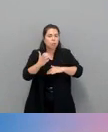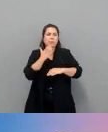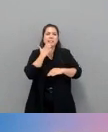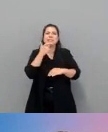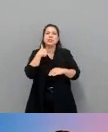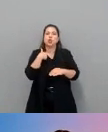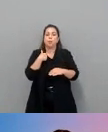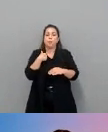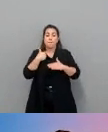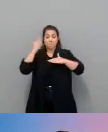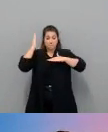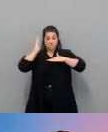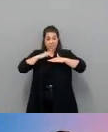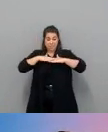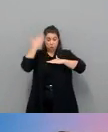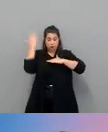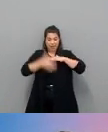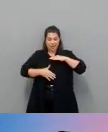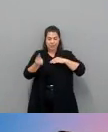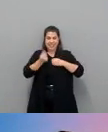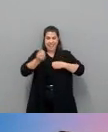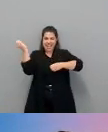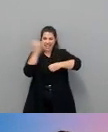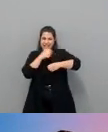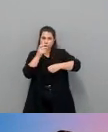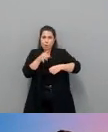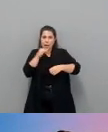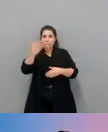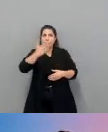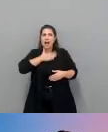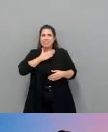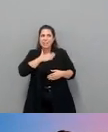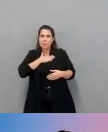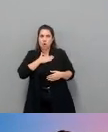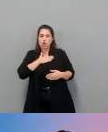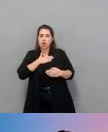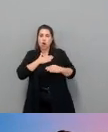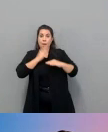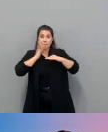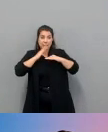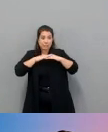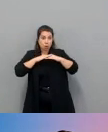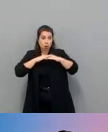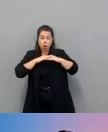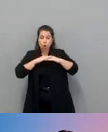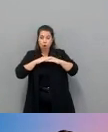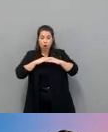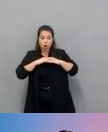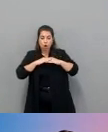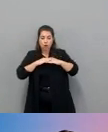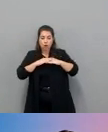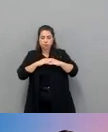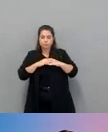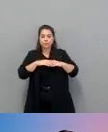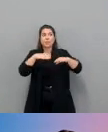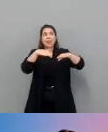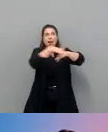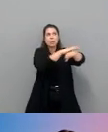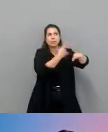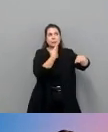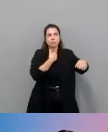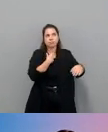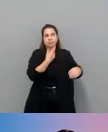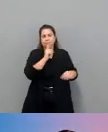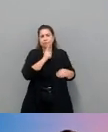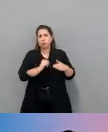supero ese límite de ingresos y de patrimonio que no puedo, que la administración me dice, estás en el